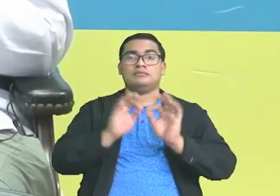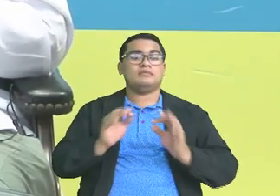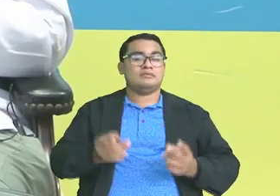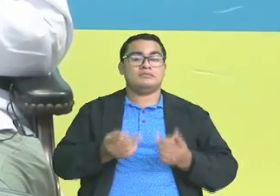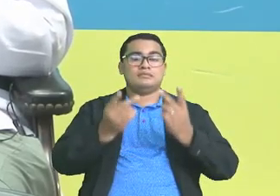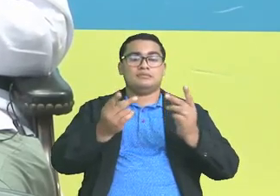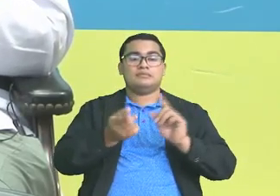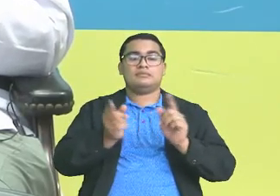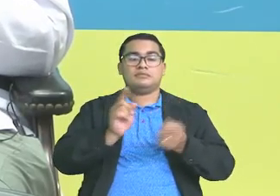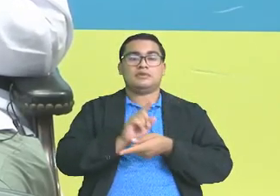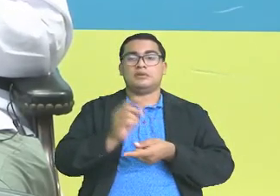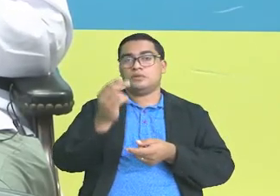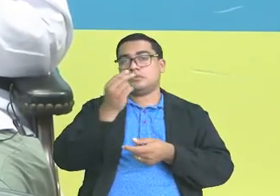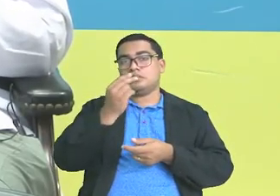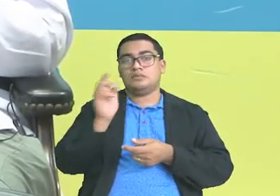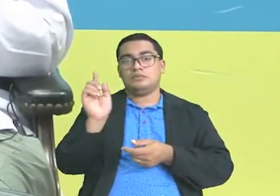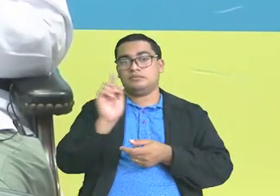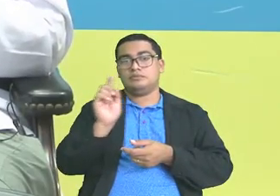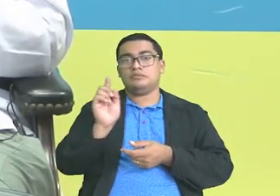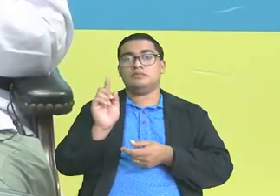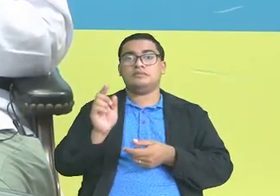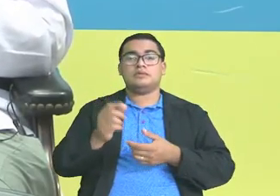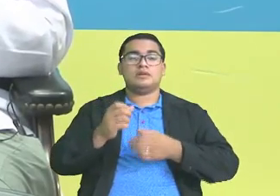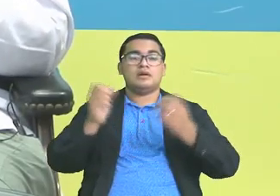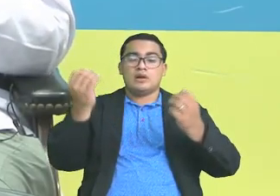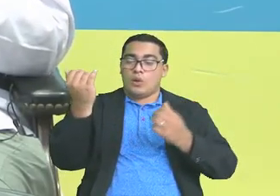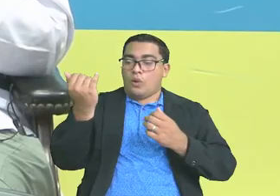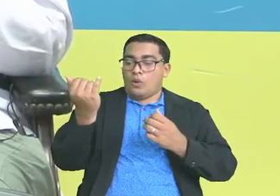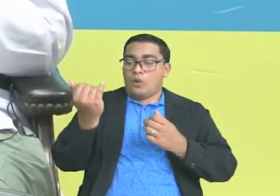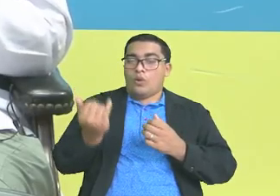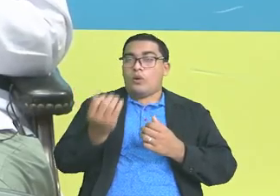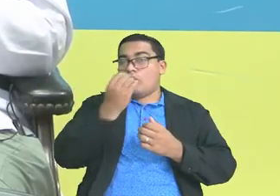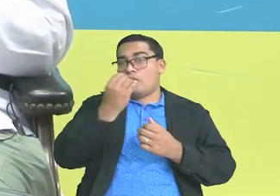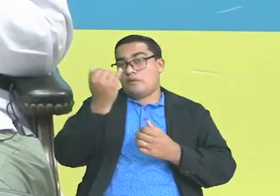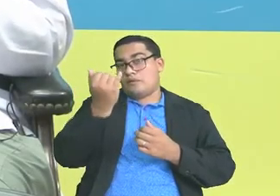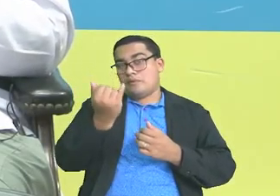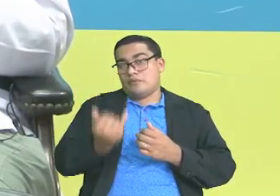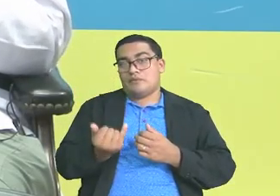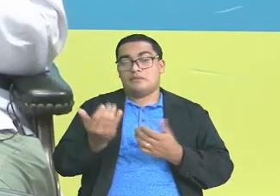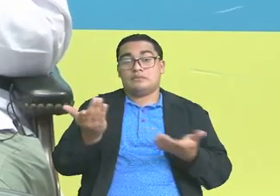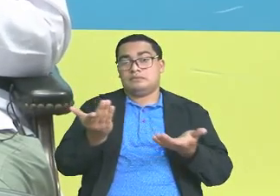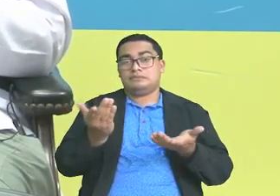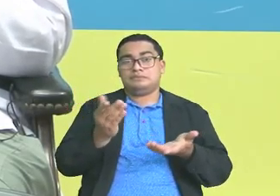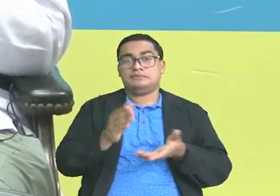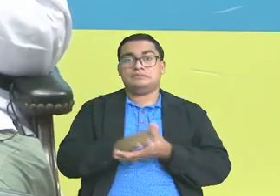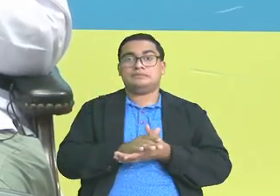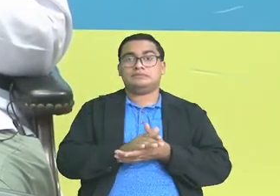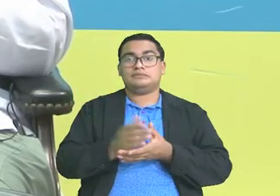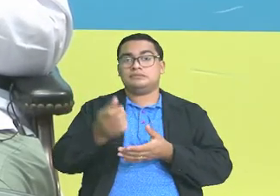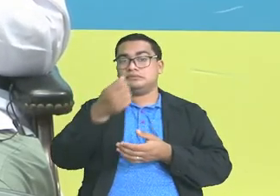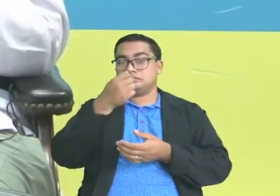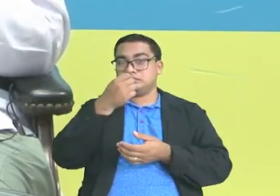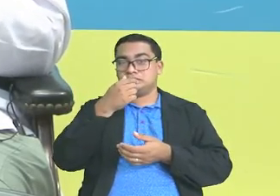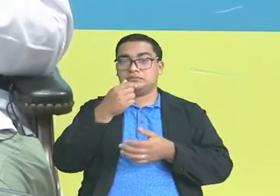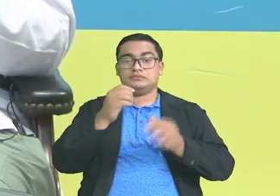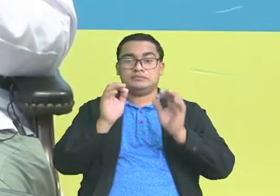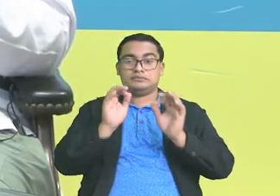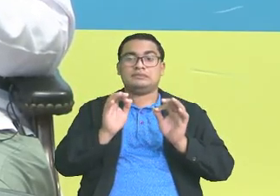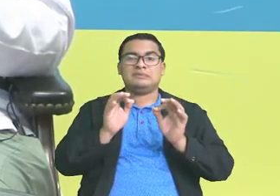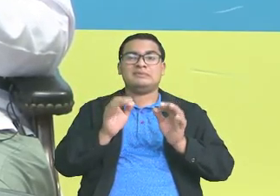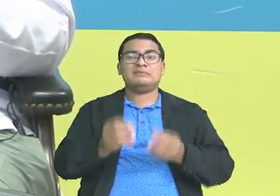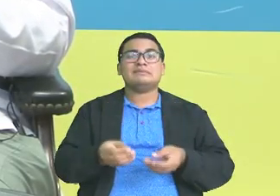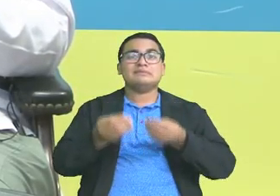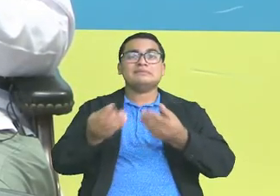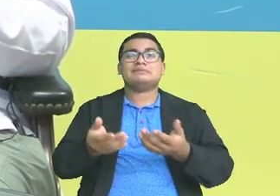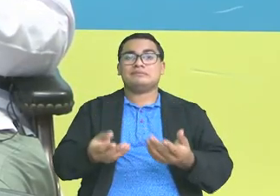vida, dejar de fumar, disminuir peso para disminuir obesidad, ¿verdad? Tomar los medicamentos cuando los damos, porque